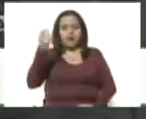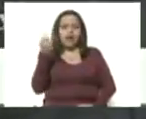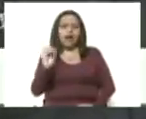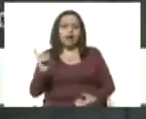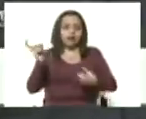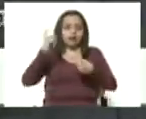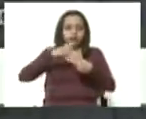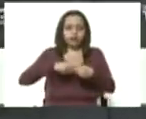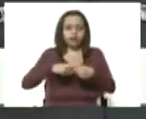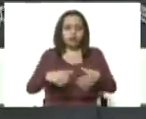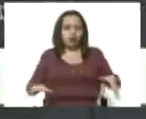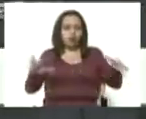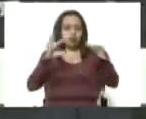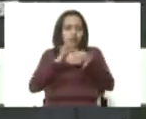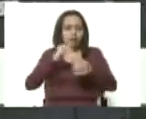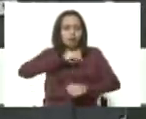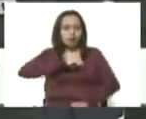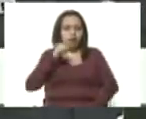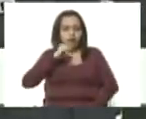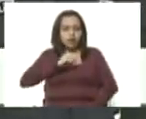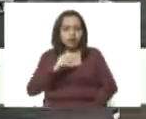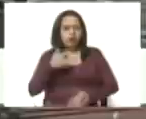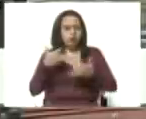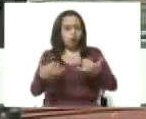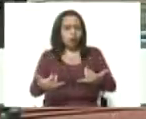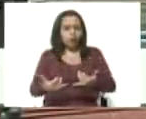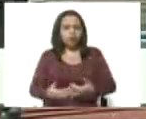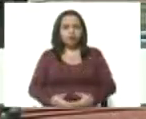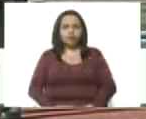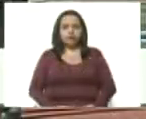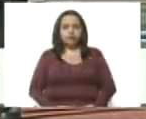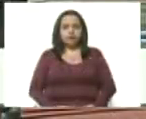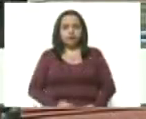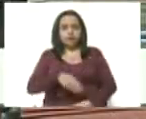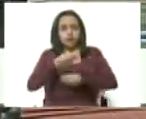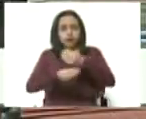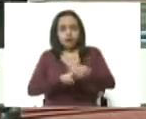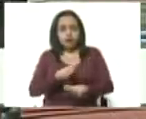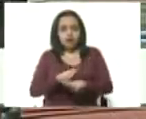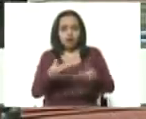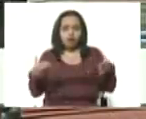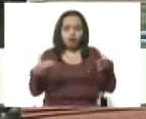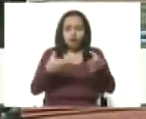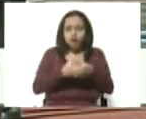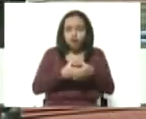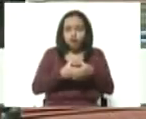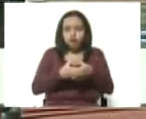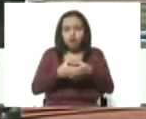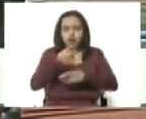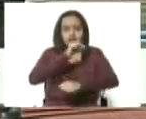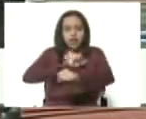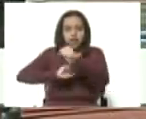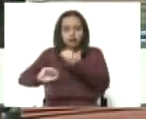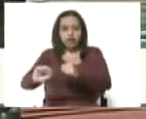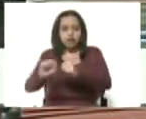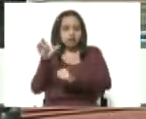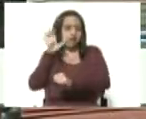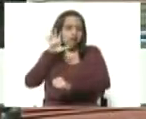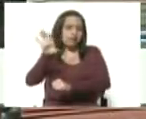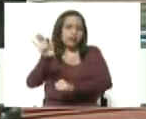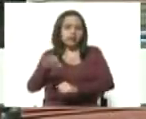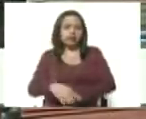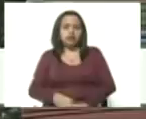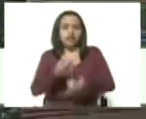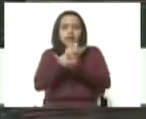incorporado la unidad policial para hacer un núcleo monolítico en defensa de la patria, de